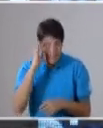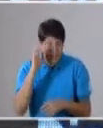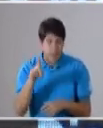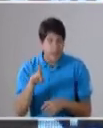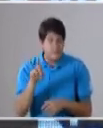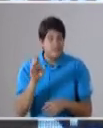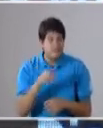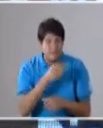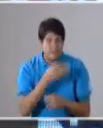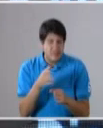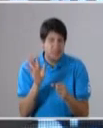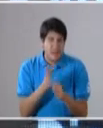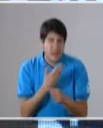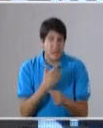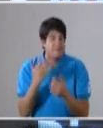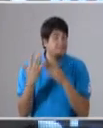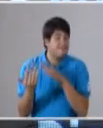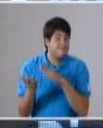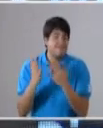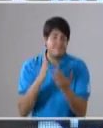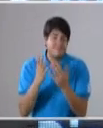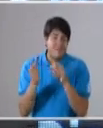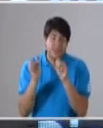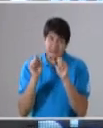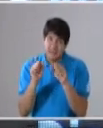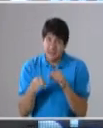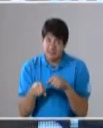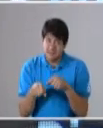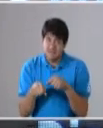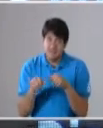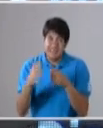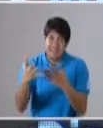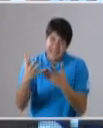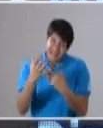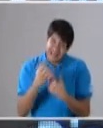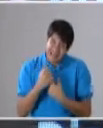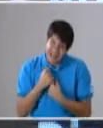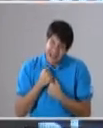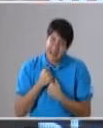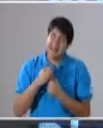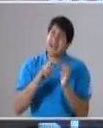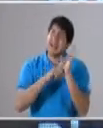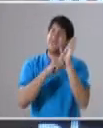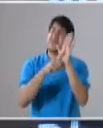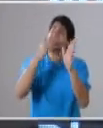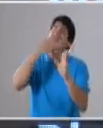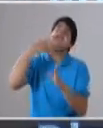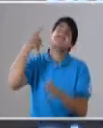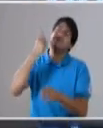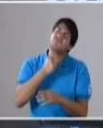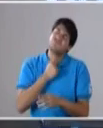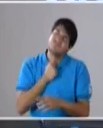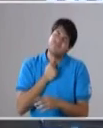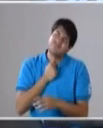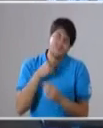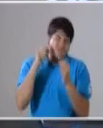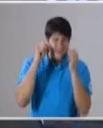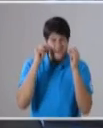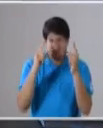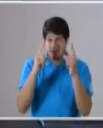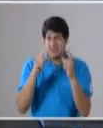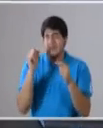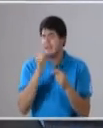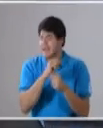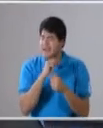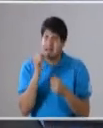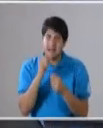me parece que puede causar el atraer la presencia de Dios. A mí me impresiona. Y hay himnos que uno